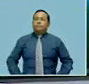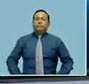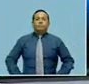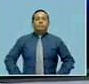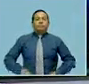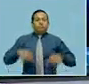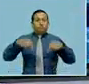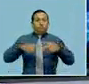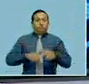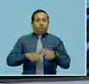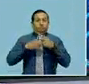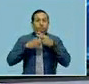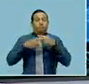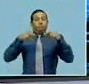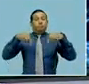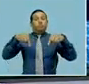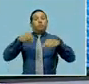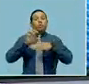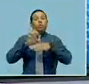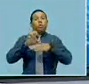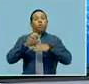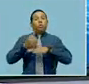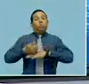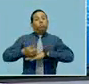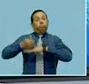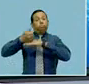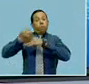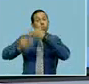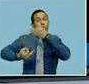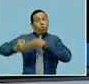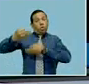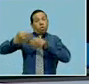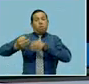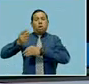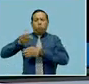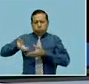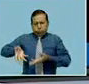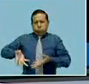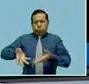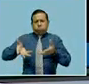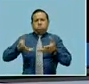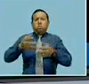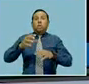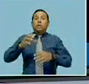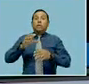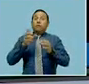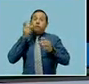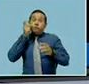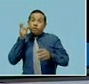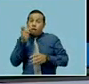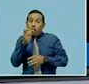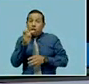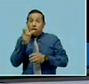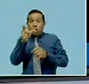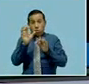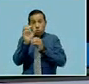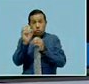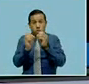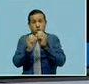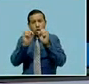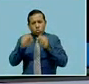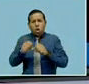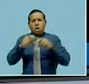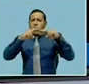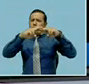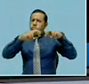Aquí iniciamos. La Corte Nacional de Justicia da luz verde a la Fiscalía General del Estado para que pueda iniciar una investigación previa en contra